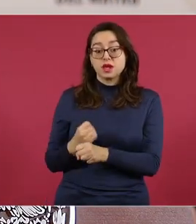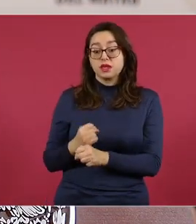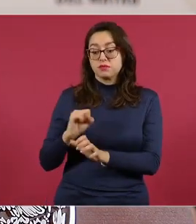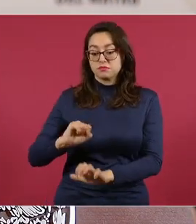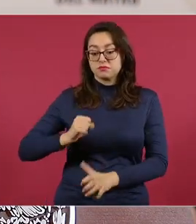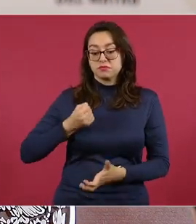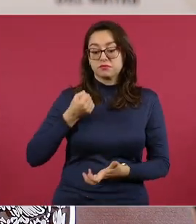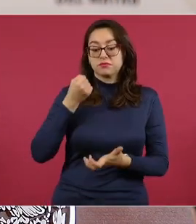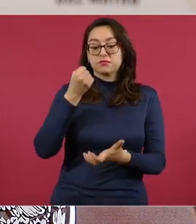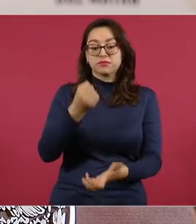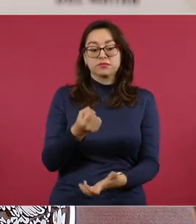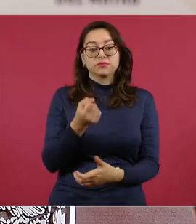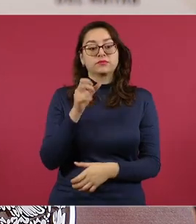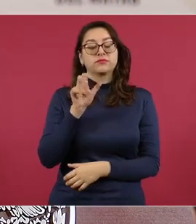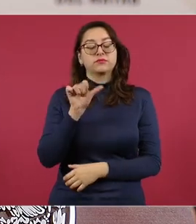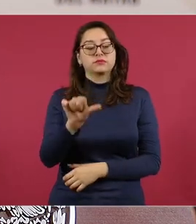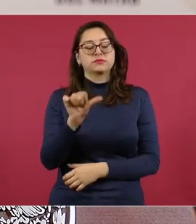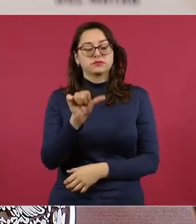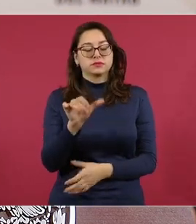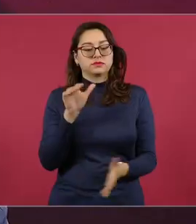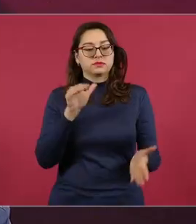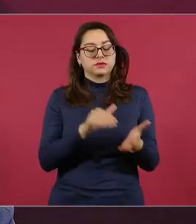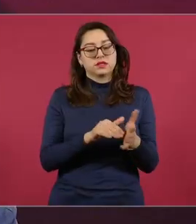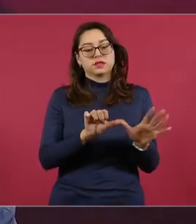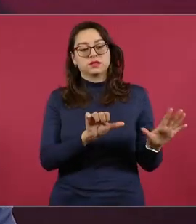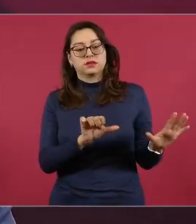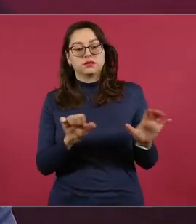un presupuesto de